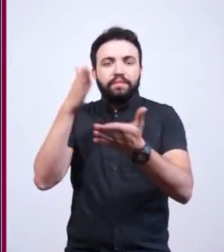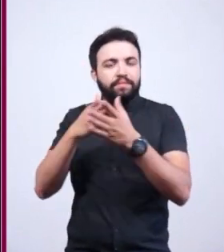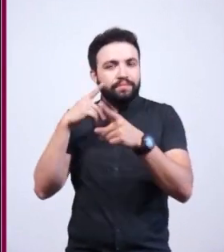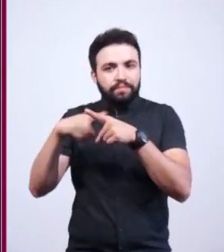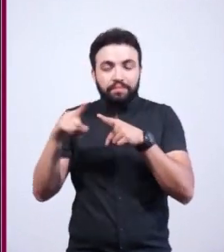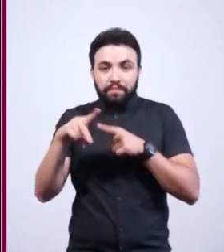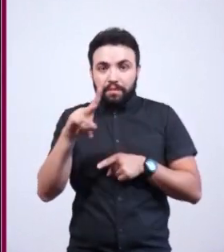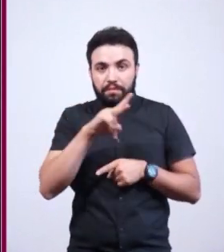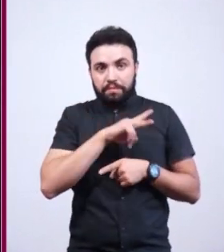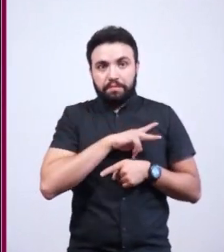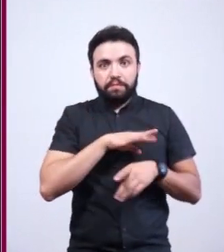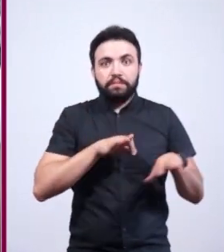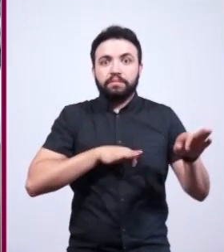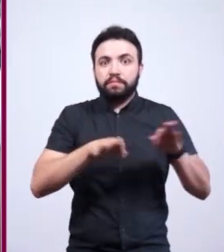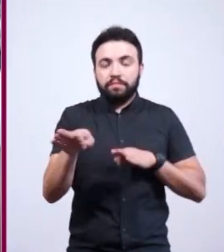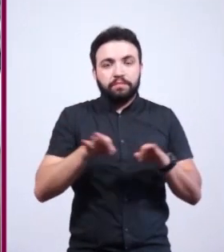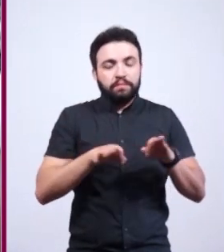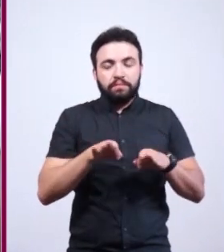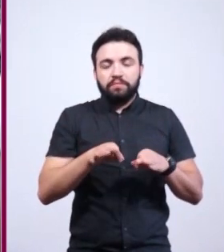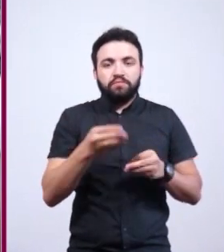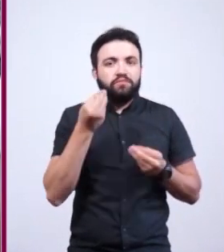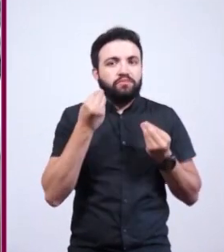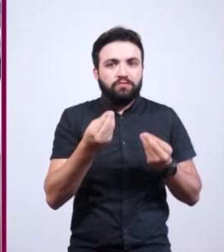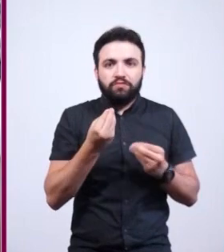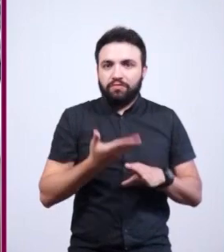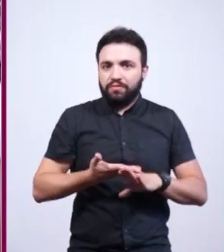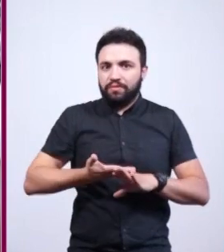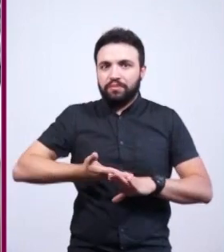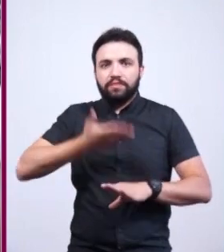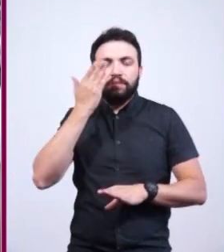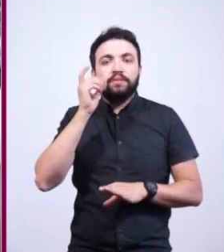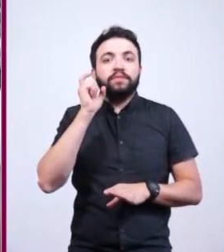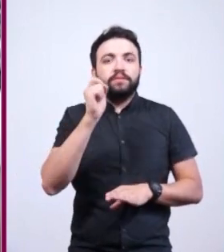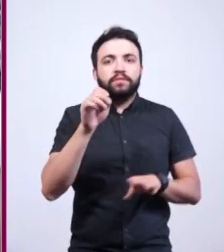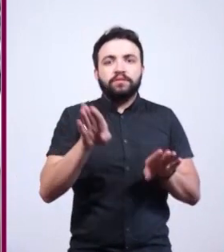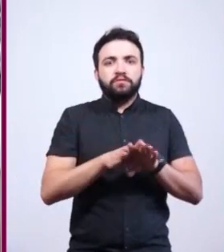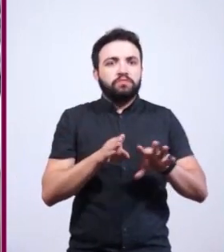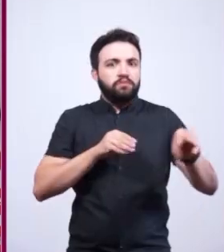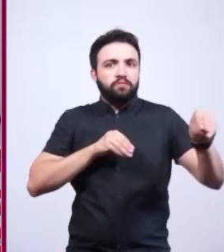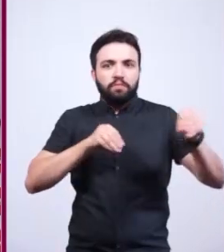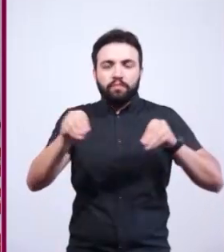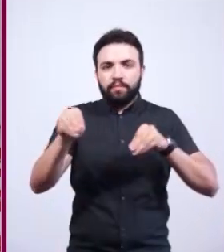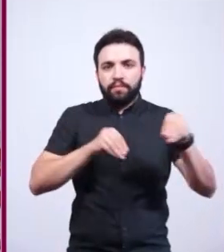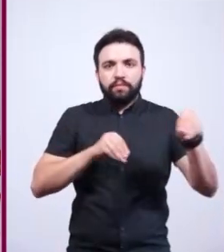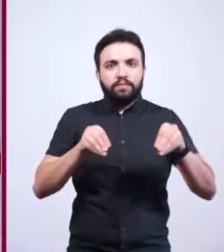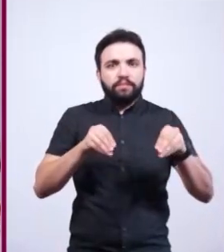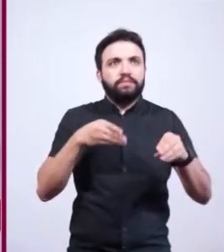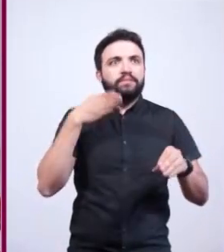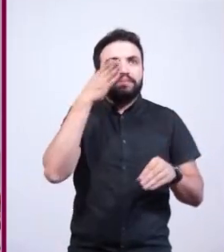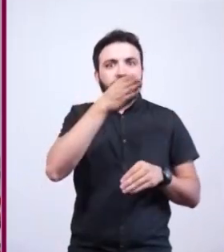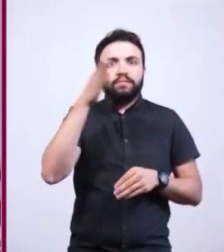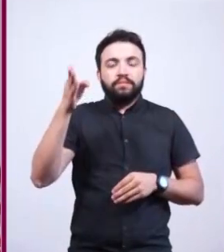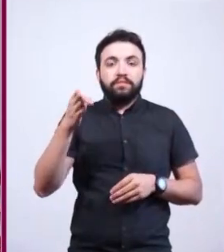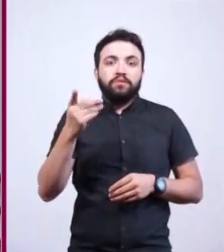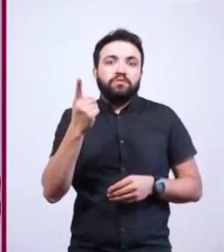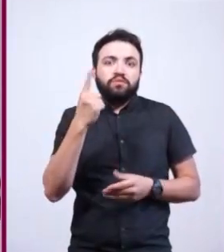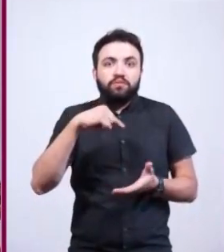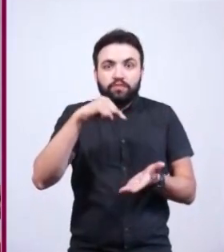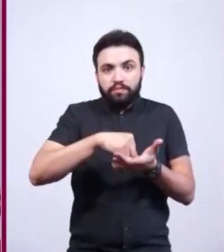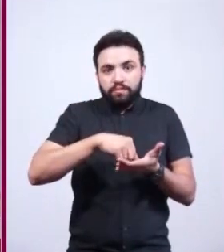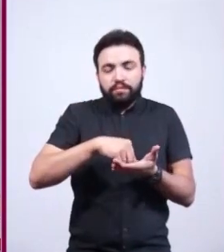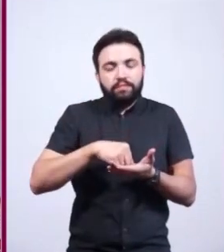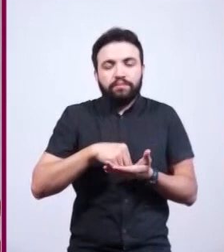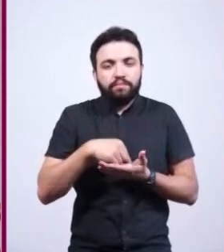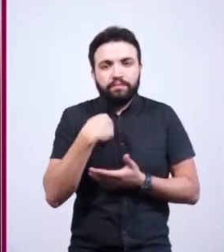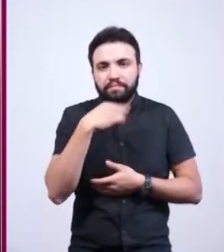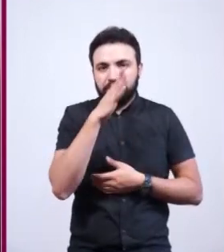mi trabajo es mucho más acerca del movimiento que de estar en un solo lugar,